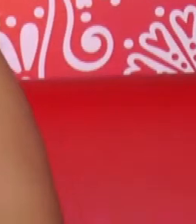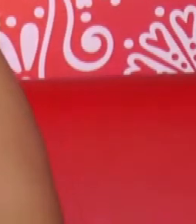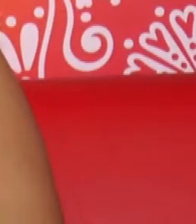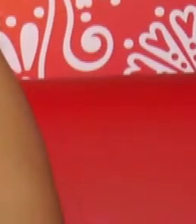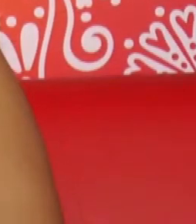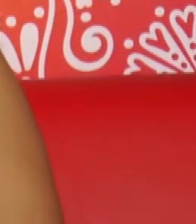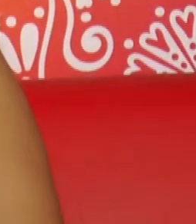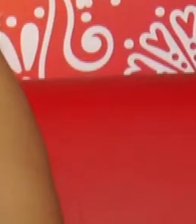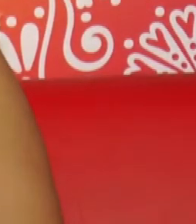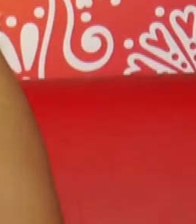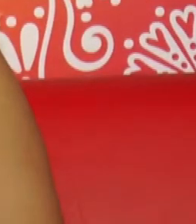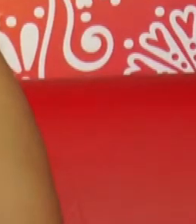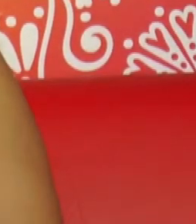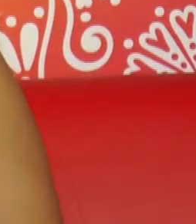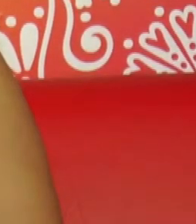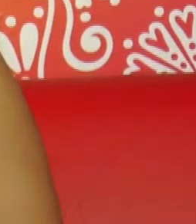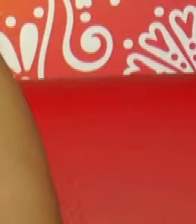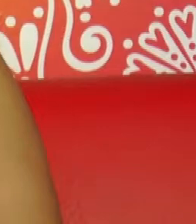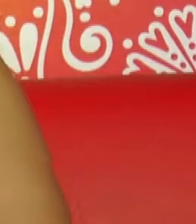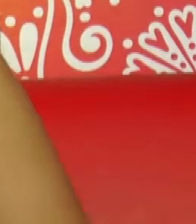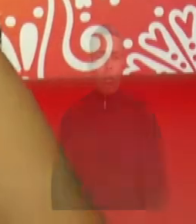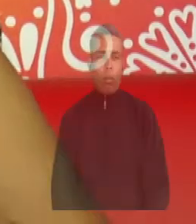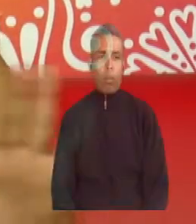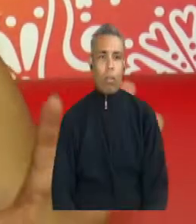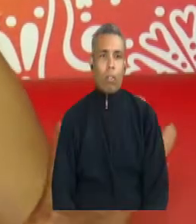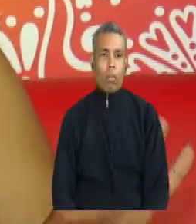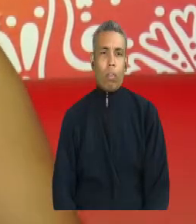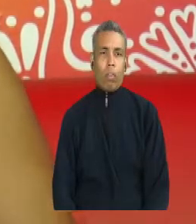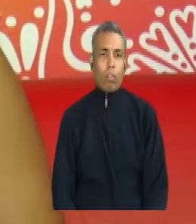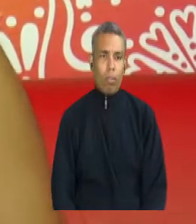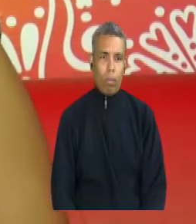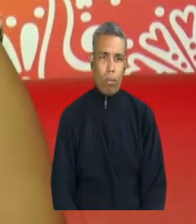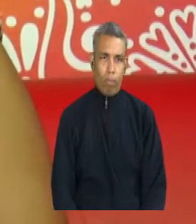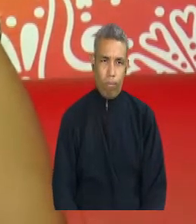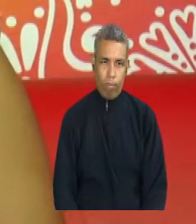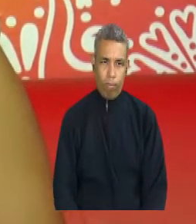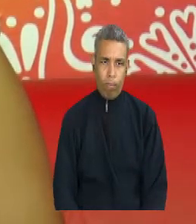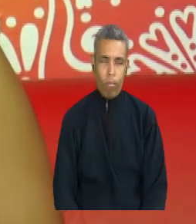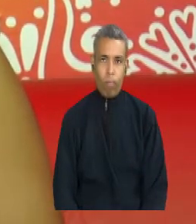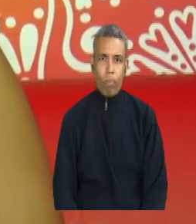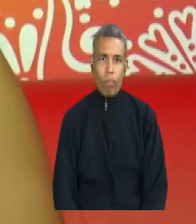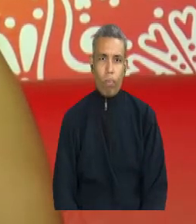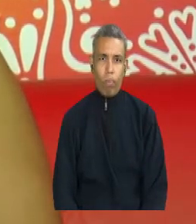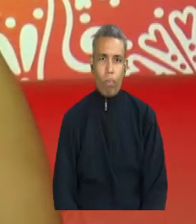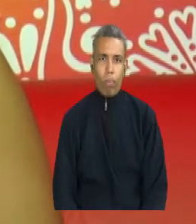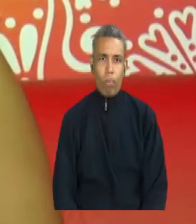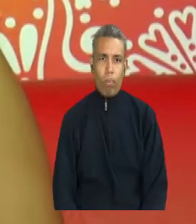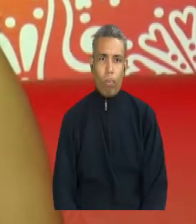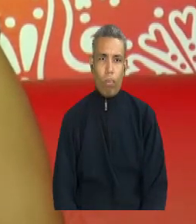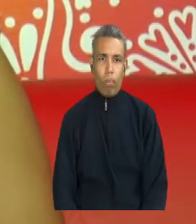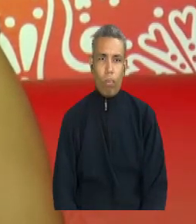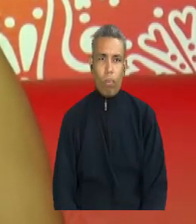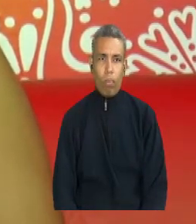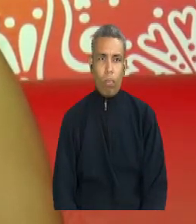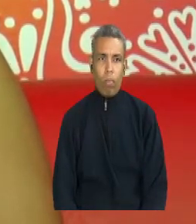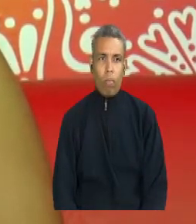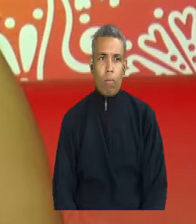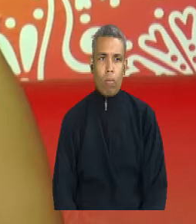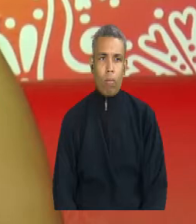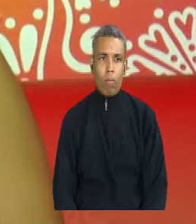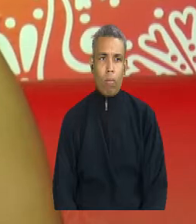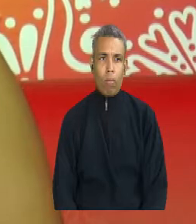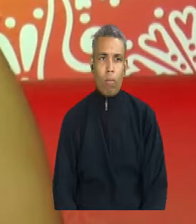Hola, ¿qué tal? Muy, pero muy buenos días, 10 en punto de la mañana. Llegó el jueves y, por supuesto, nosotros estamos desde la cervecería, la casa de